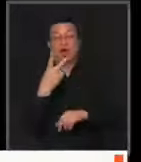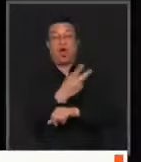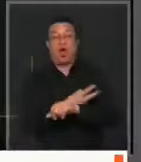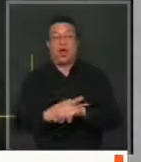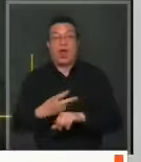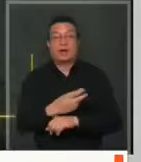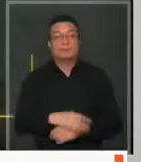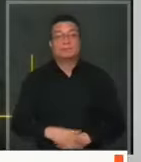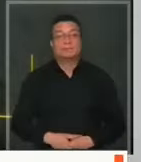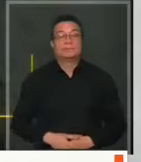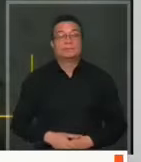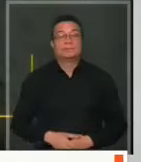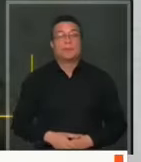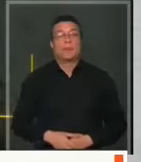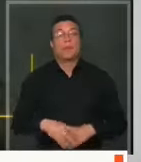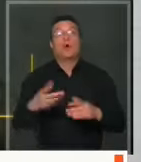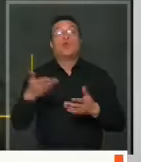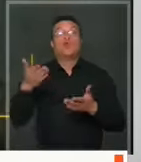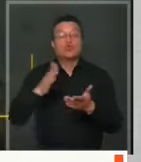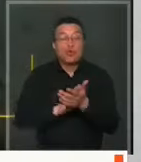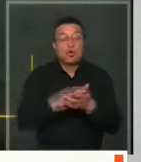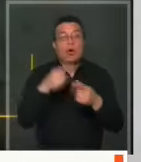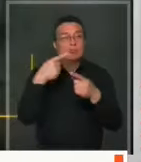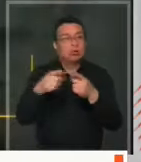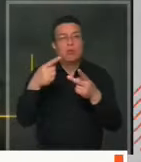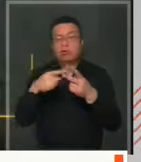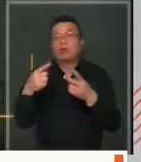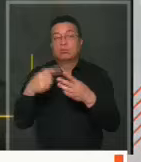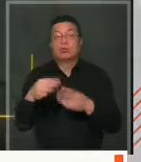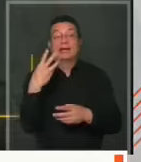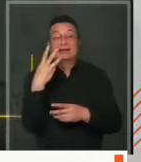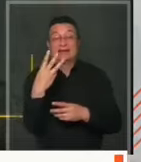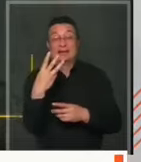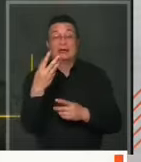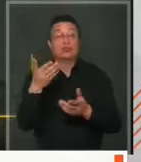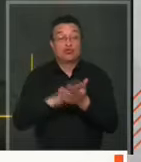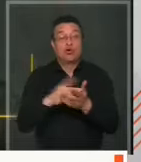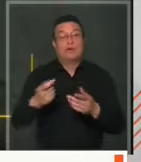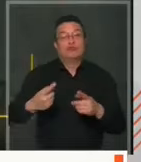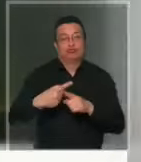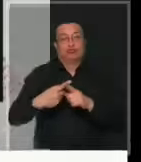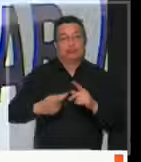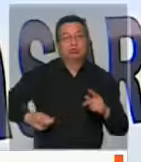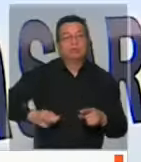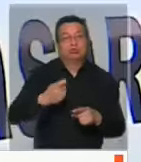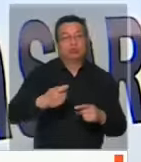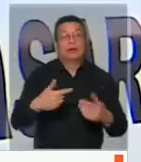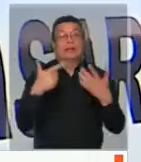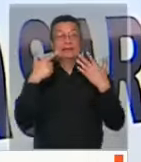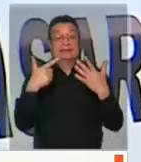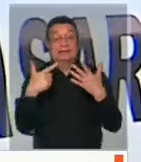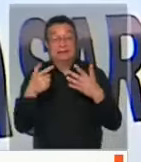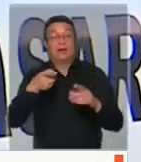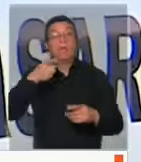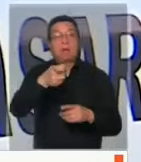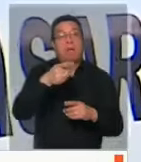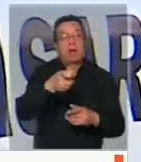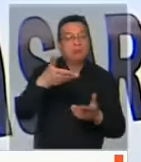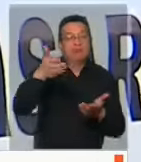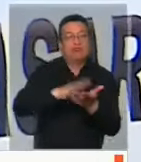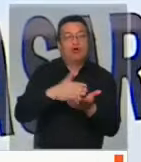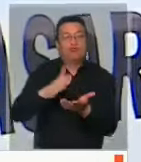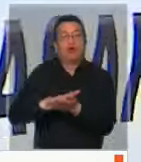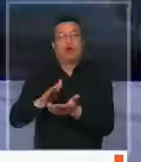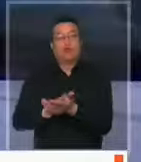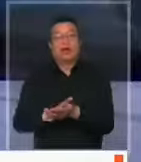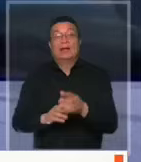horas. Causas de muerte no muy distintas. 3 de las víctimas fueron apuñaladas y 7 asesinadas con armas de fuego. Entre ellas